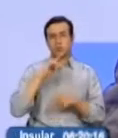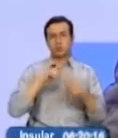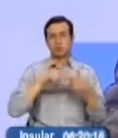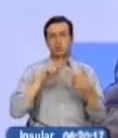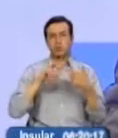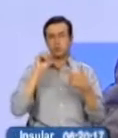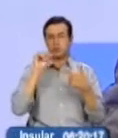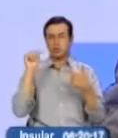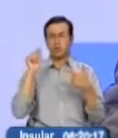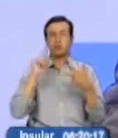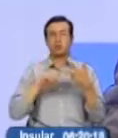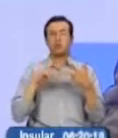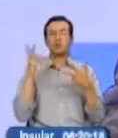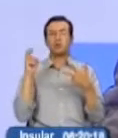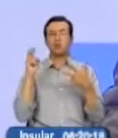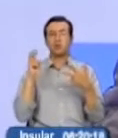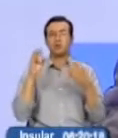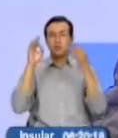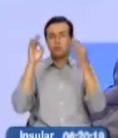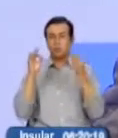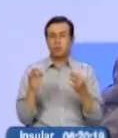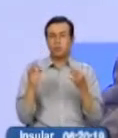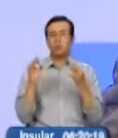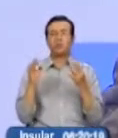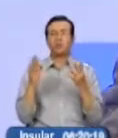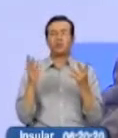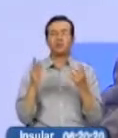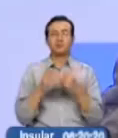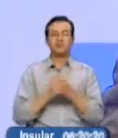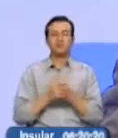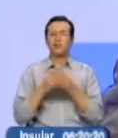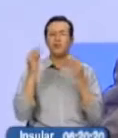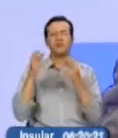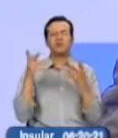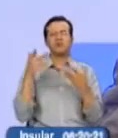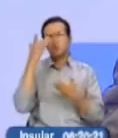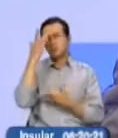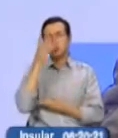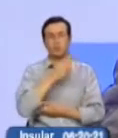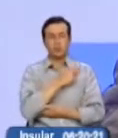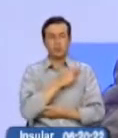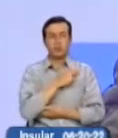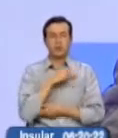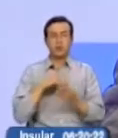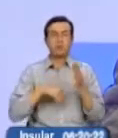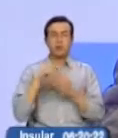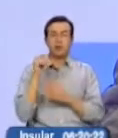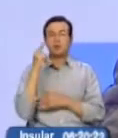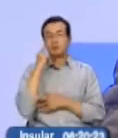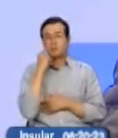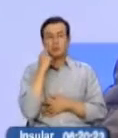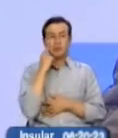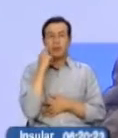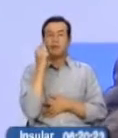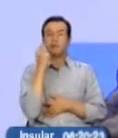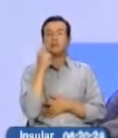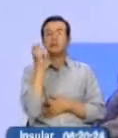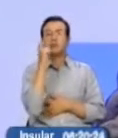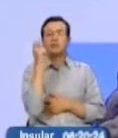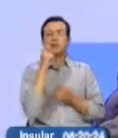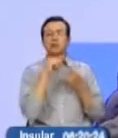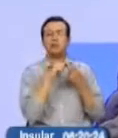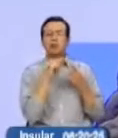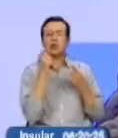es calidad y la tercera es pertinencia, ¿no? El sistema universitario cada vez es más pertinente a las necesidades del país, es decir,